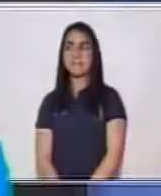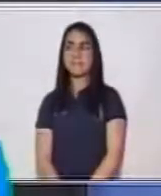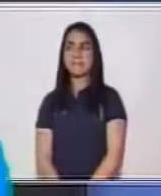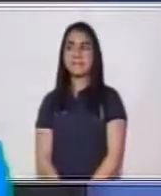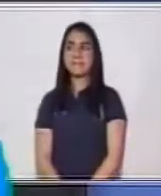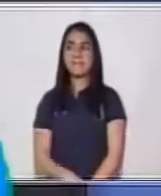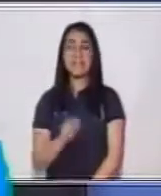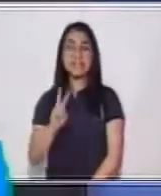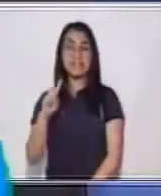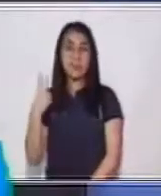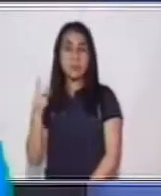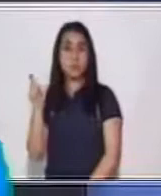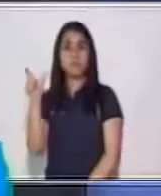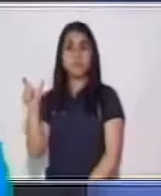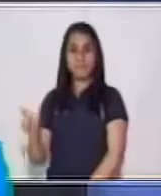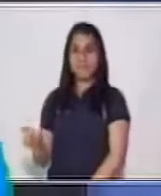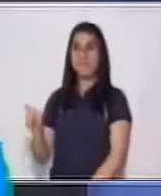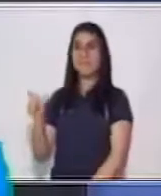28.86.